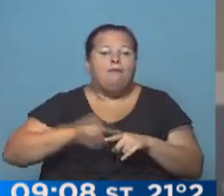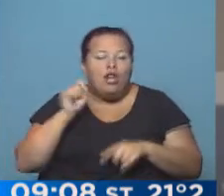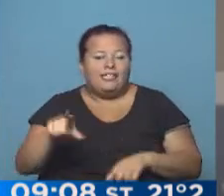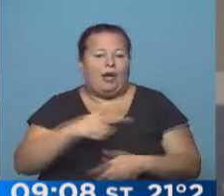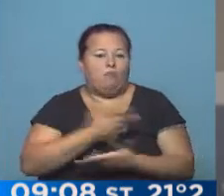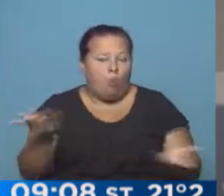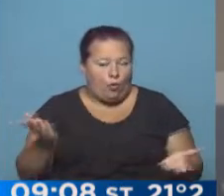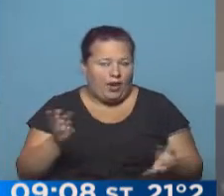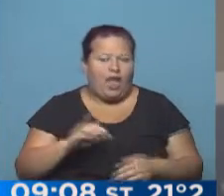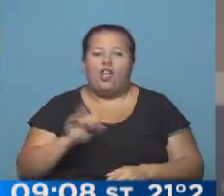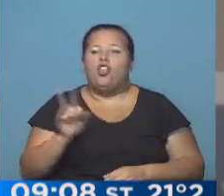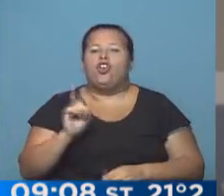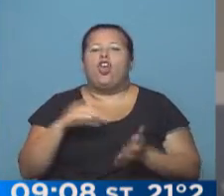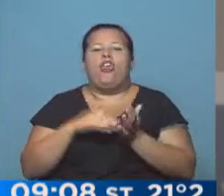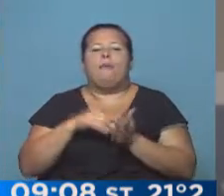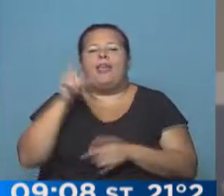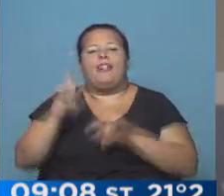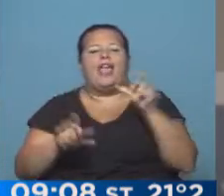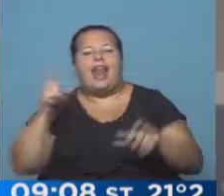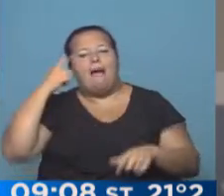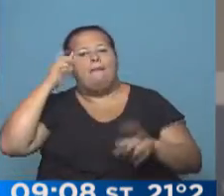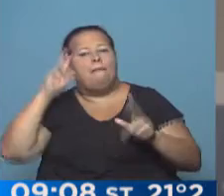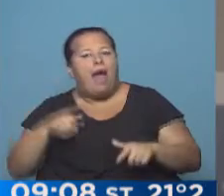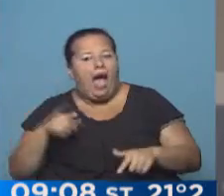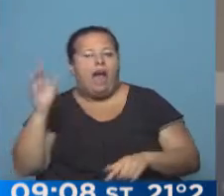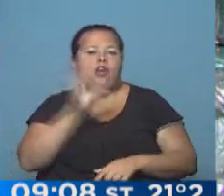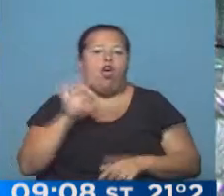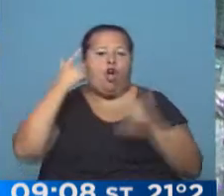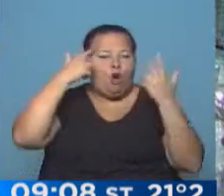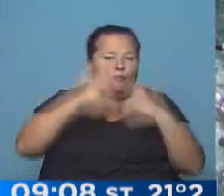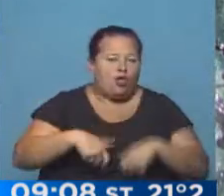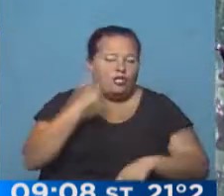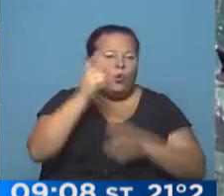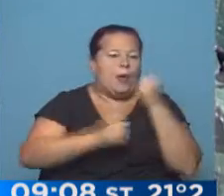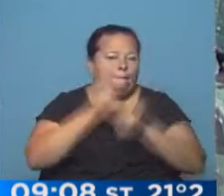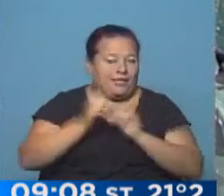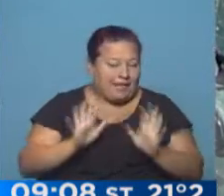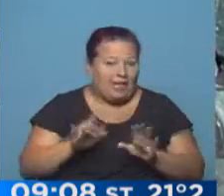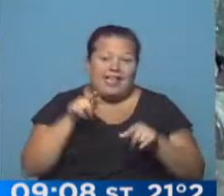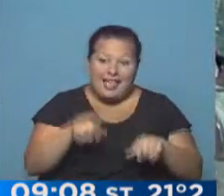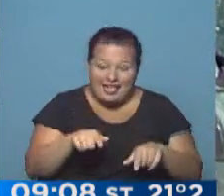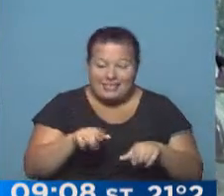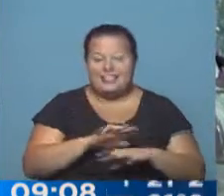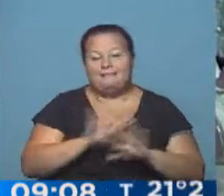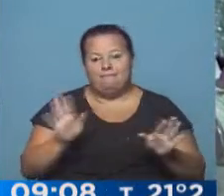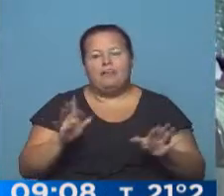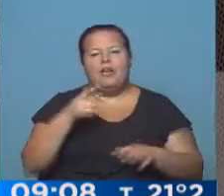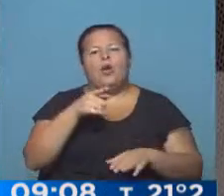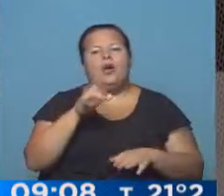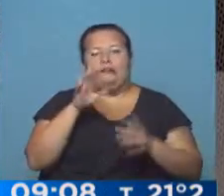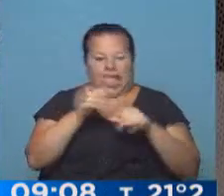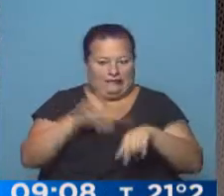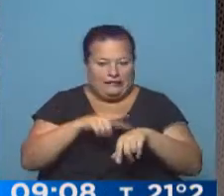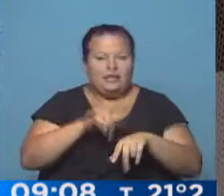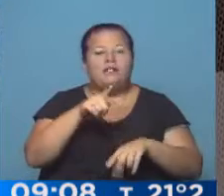públicas no no no depende de la idea o del proyecto que tenga un empresario entonces en ese sentido se nos